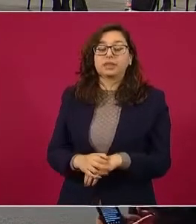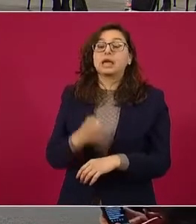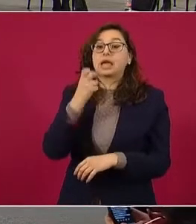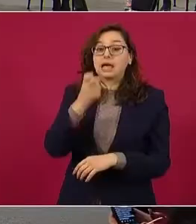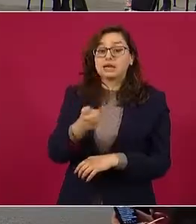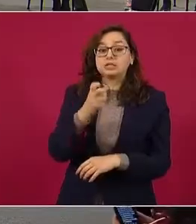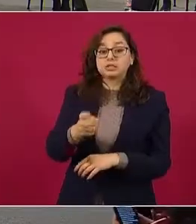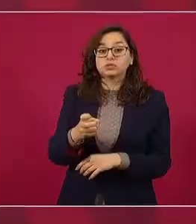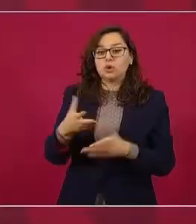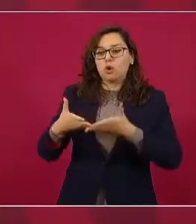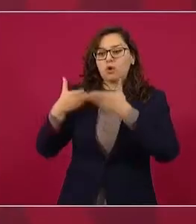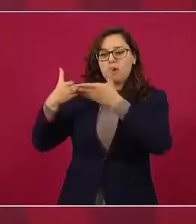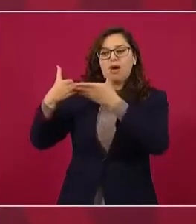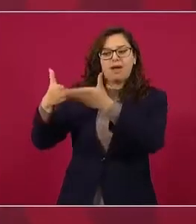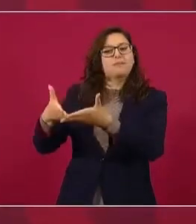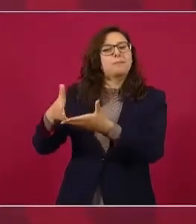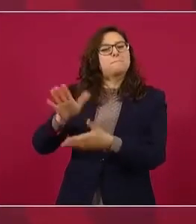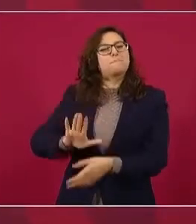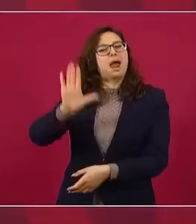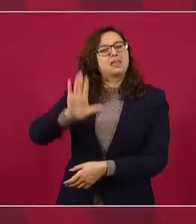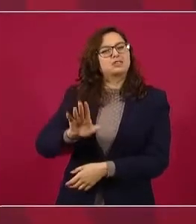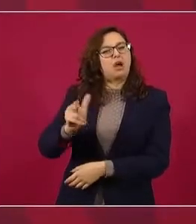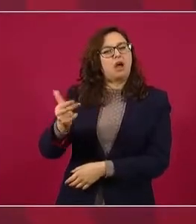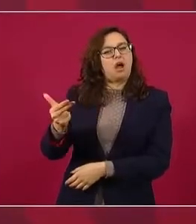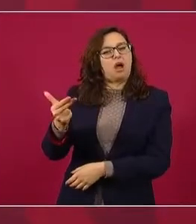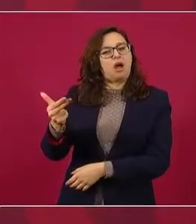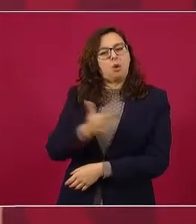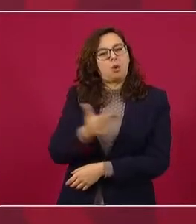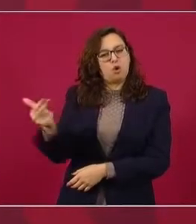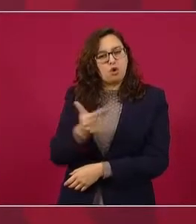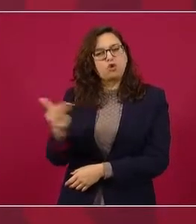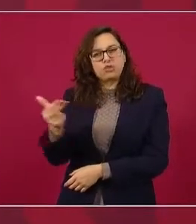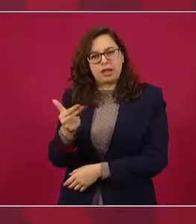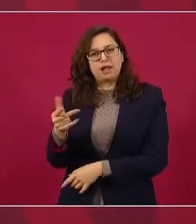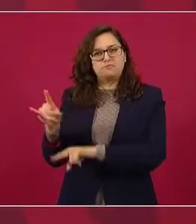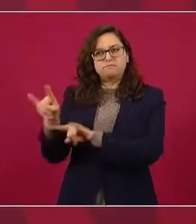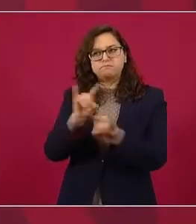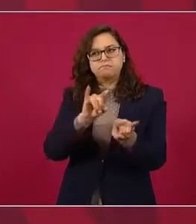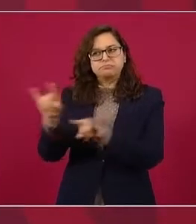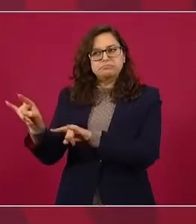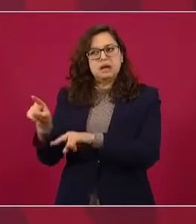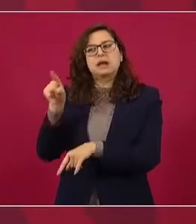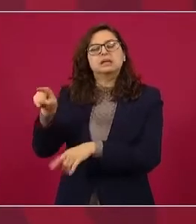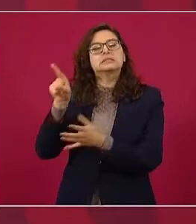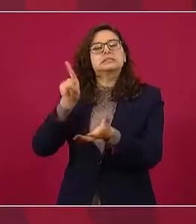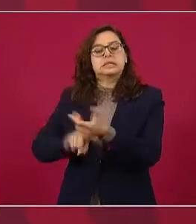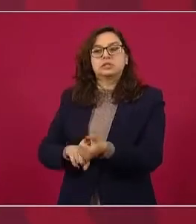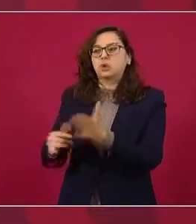floteles, se construyeron. Cuando se terminaron de construir los floteles,